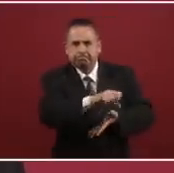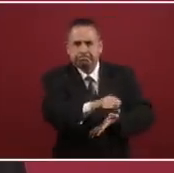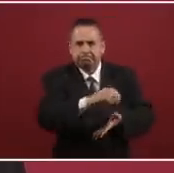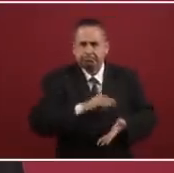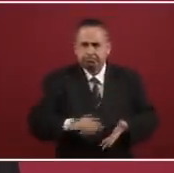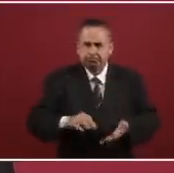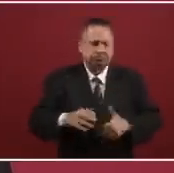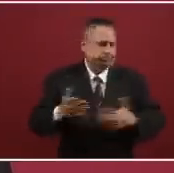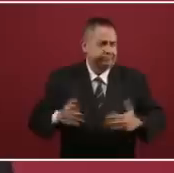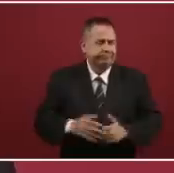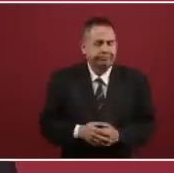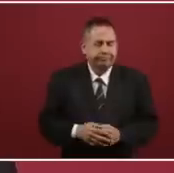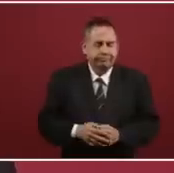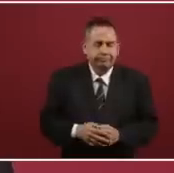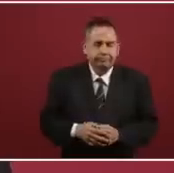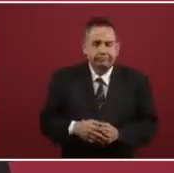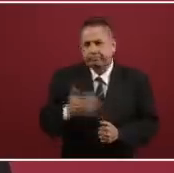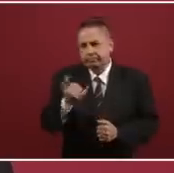Entonces, sí